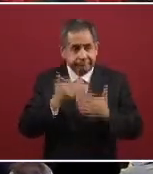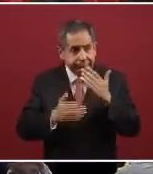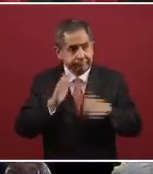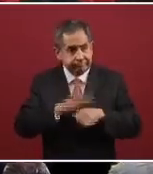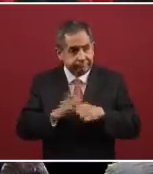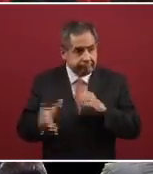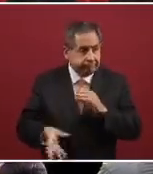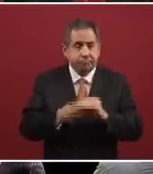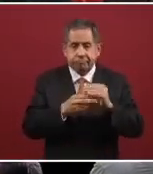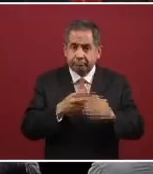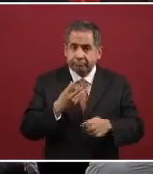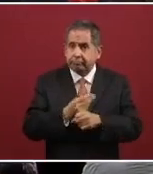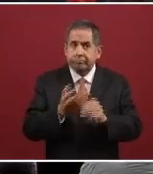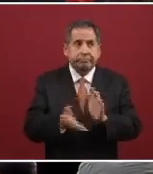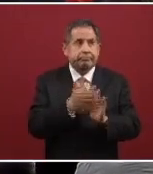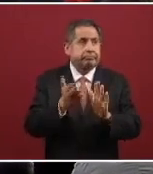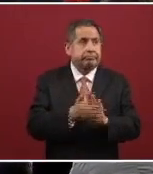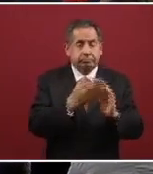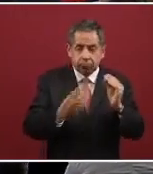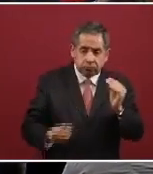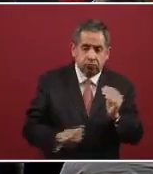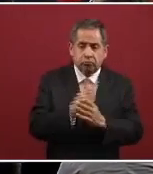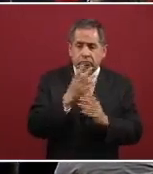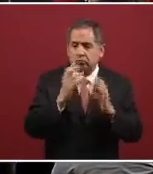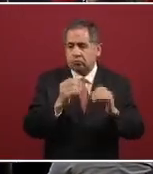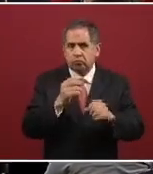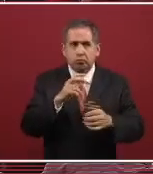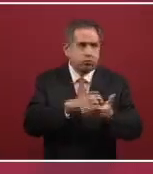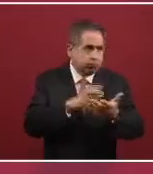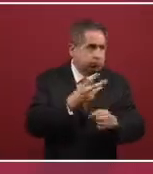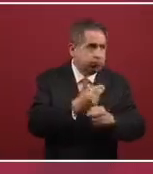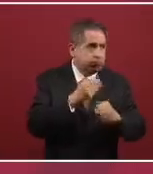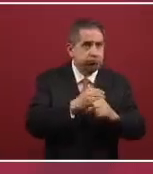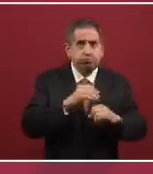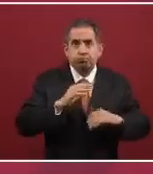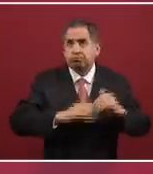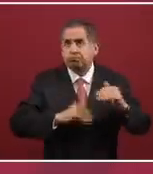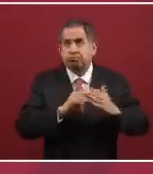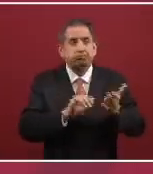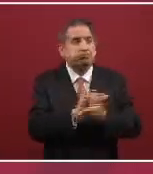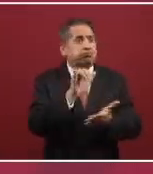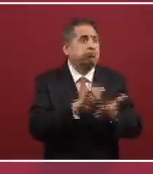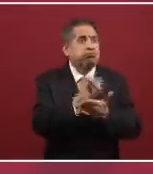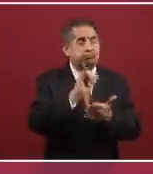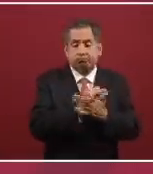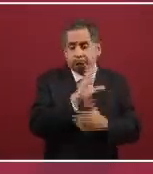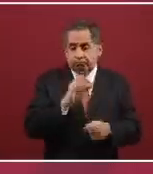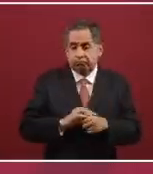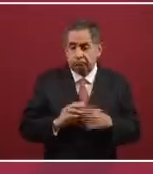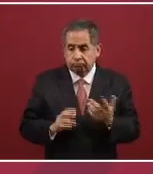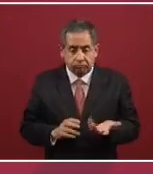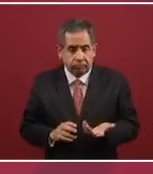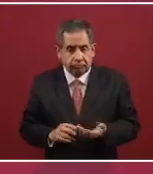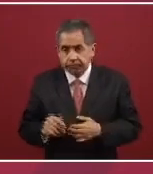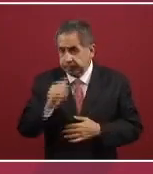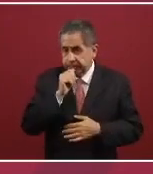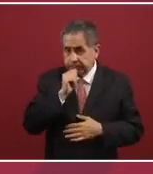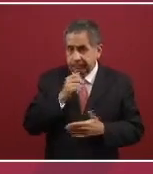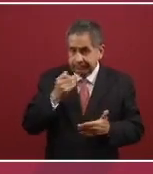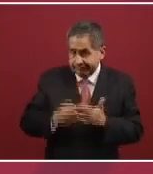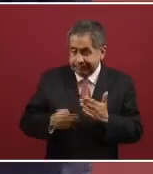construyen las nuevas o no se reparan las que solo requerían eso,